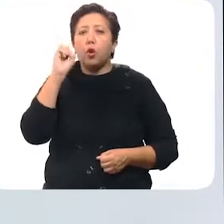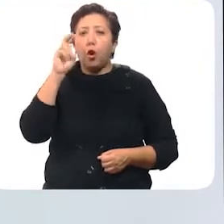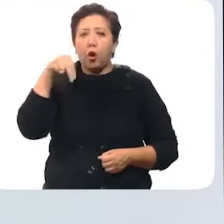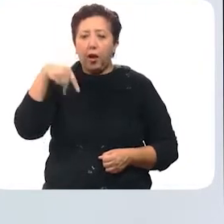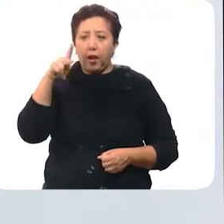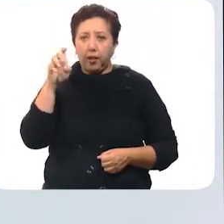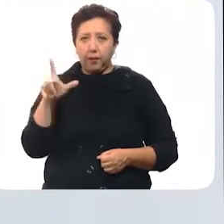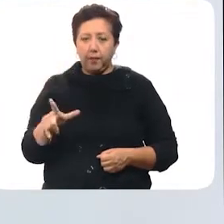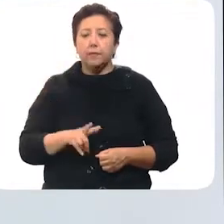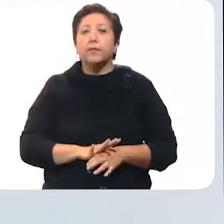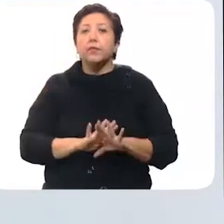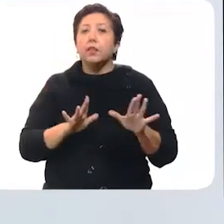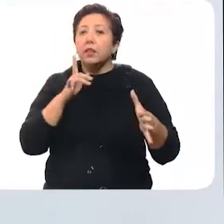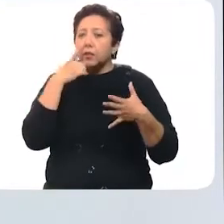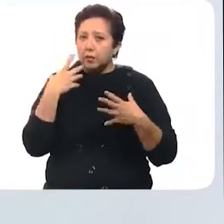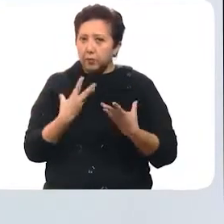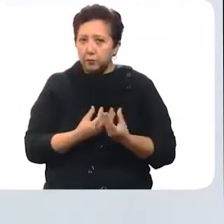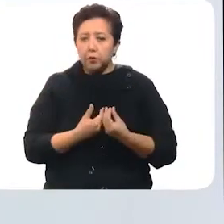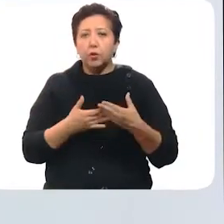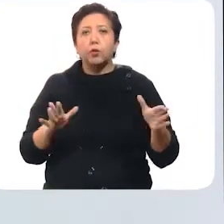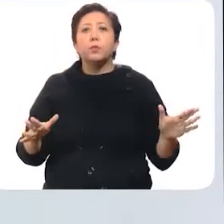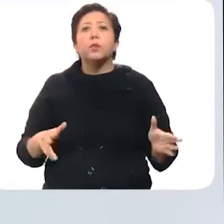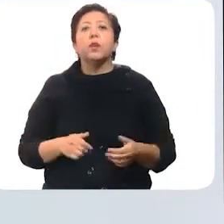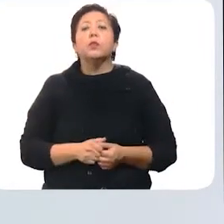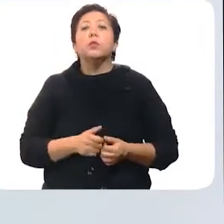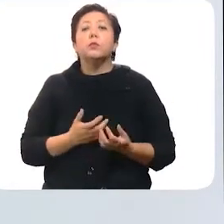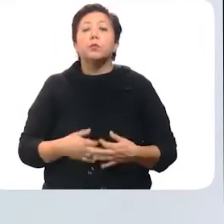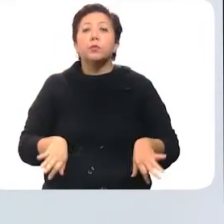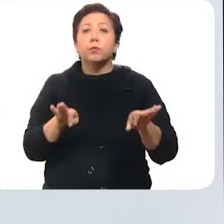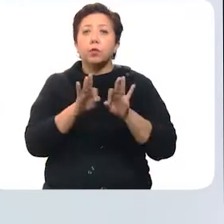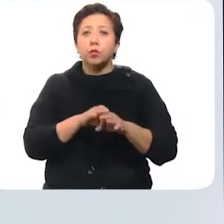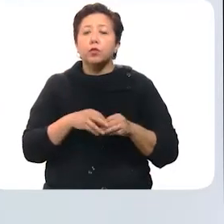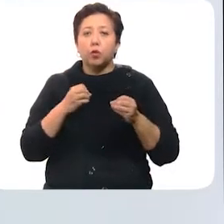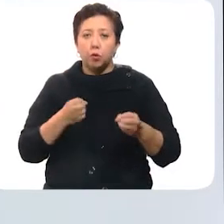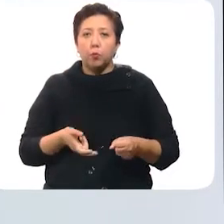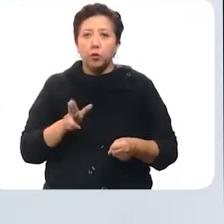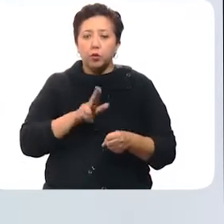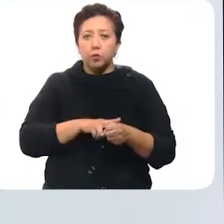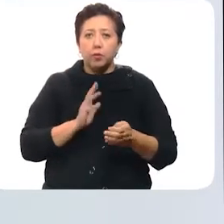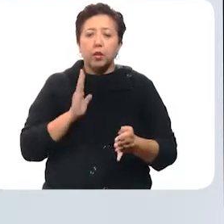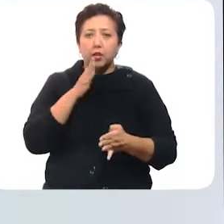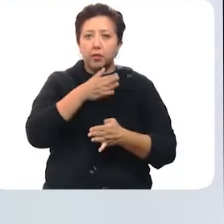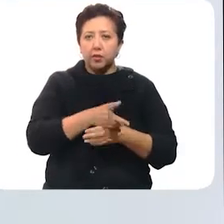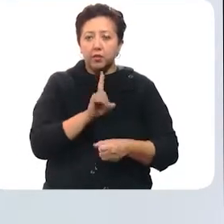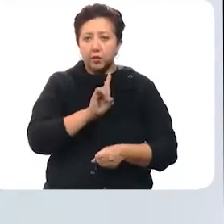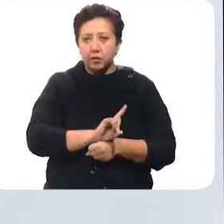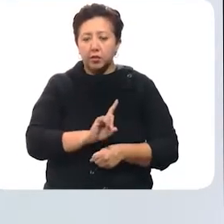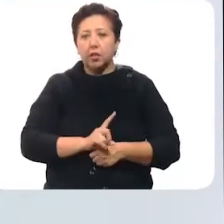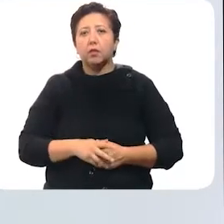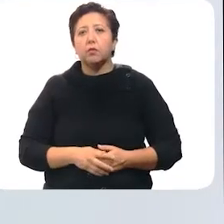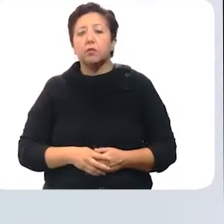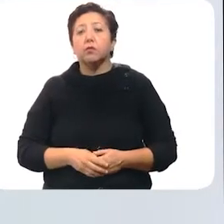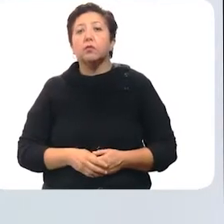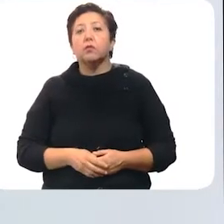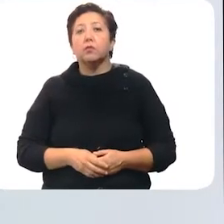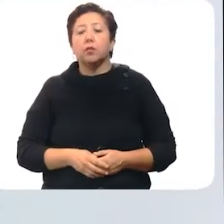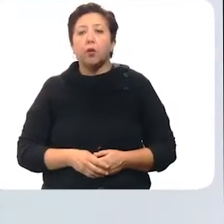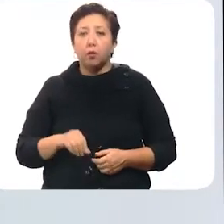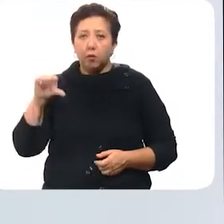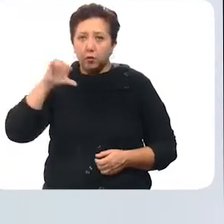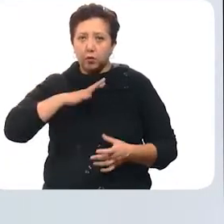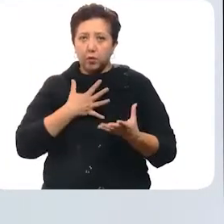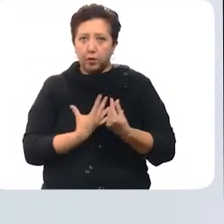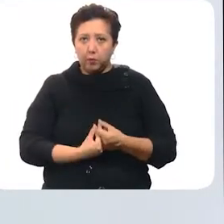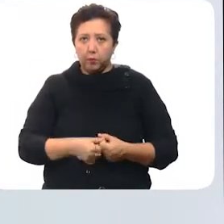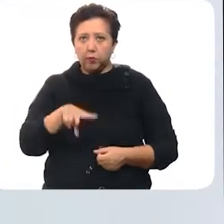Concal. Como hemos señalado, en la reapertura económica los datos más importantes son la ocupación hospitalaria y los ingresos diarios. El día